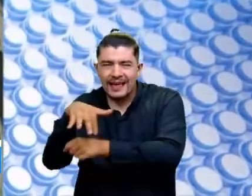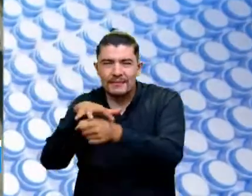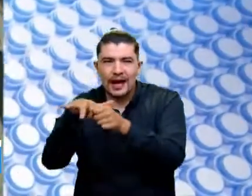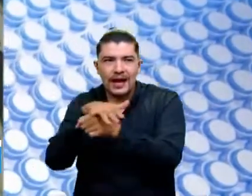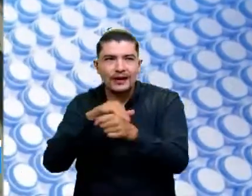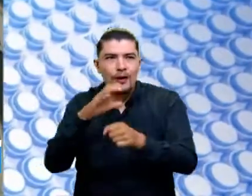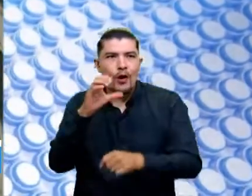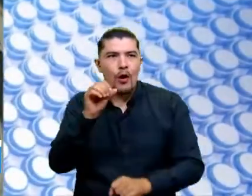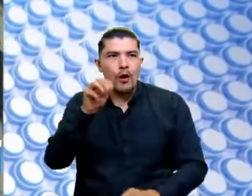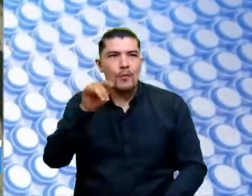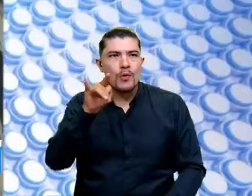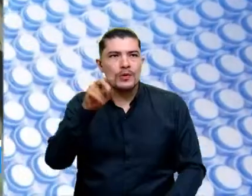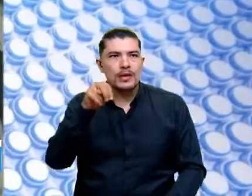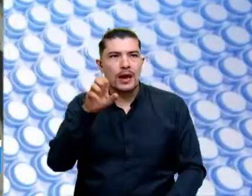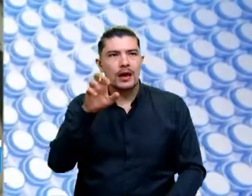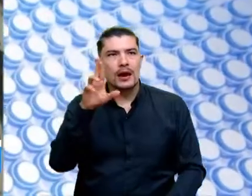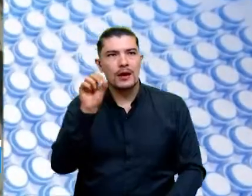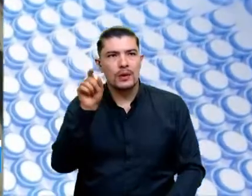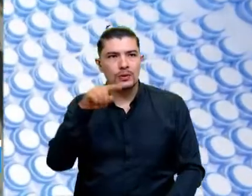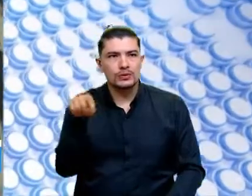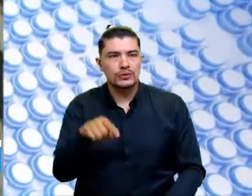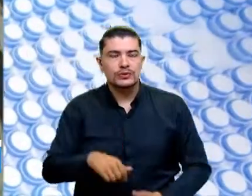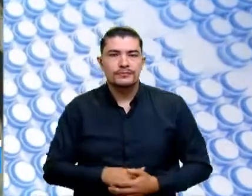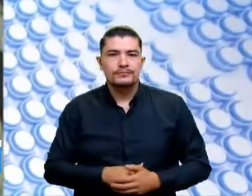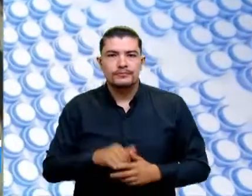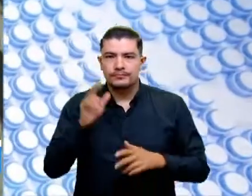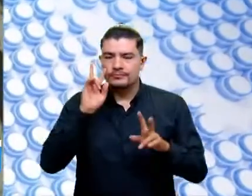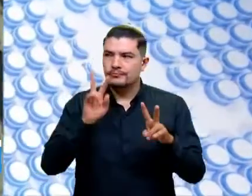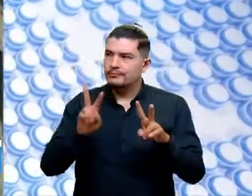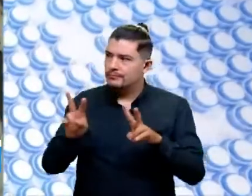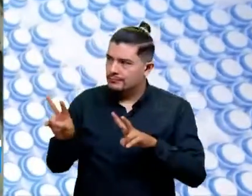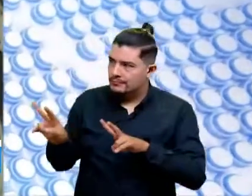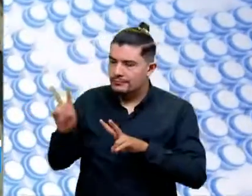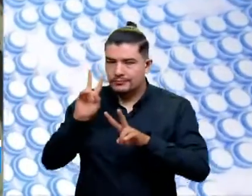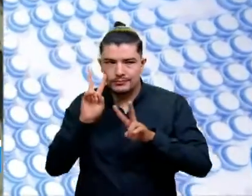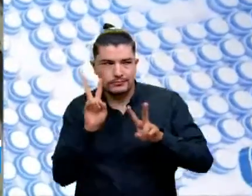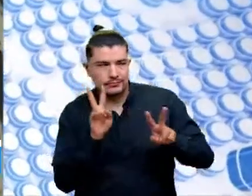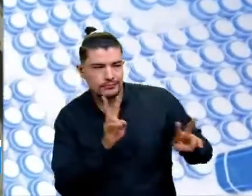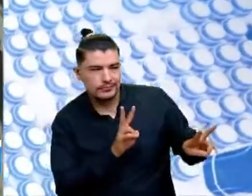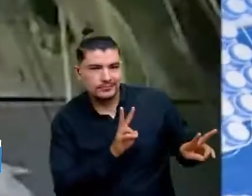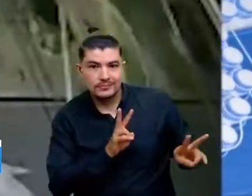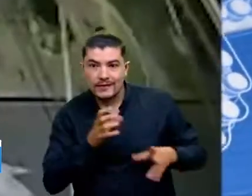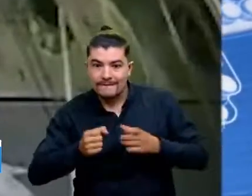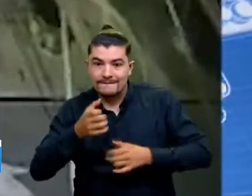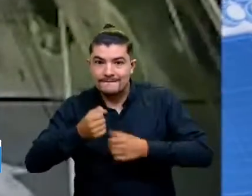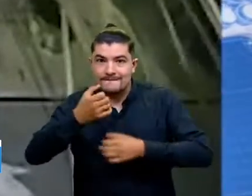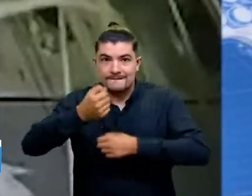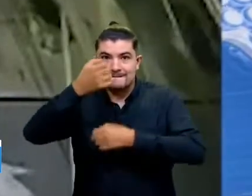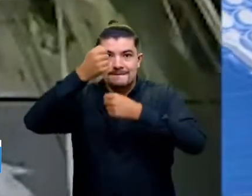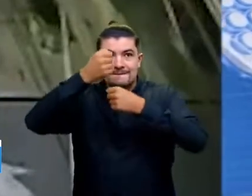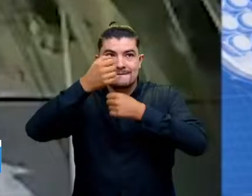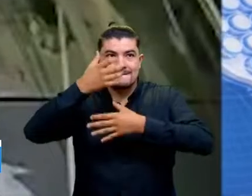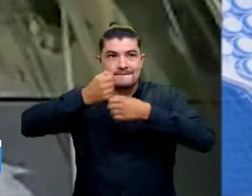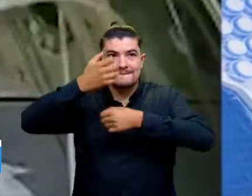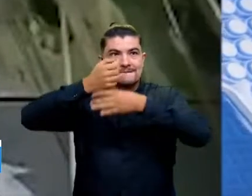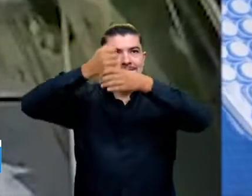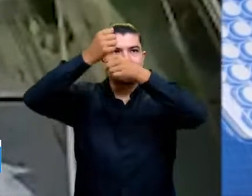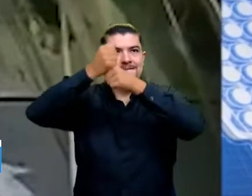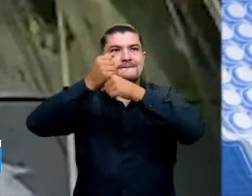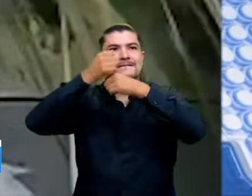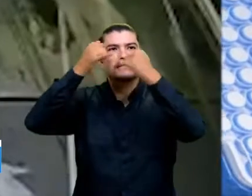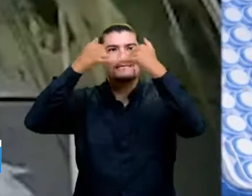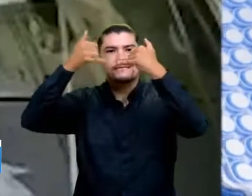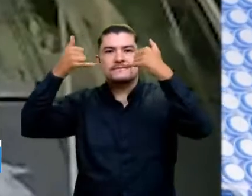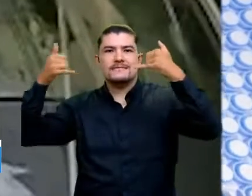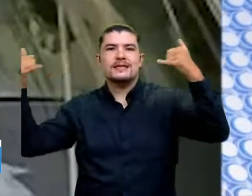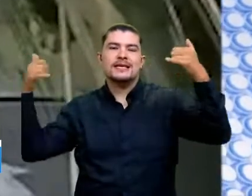barrio Los Comuneros. Mientras supervisa el lugar, segundos después sube rápidamente por el poste hasta que logra hurtar